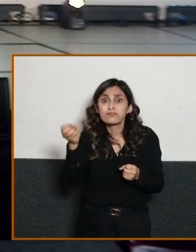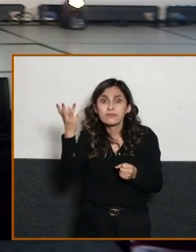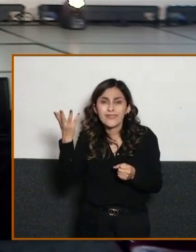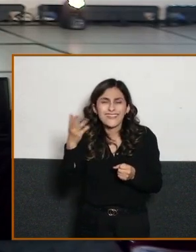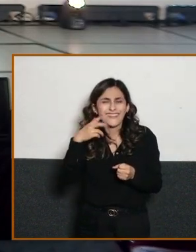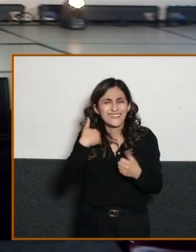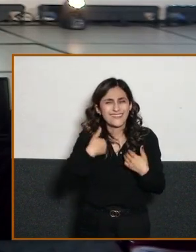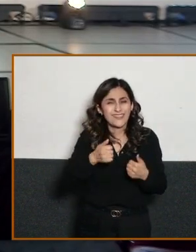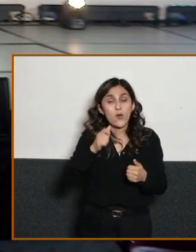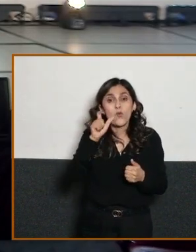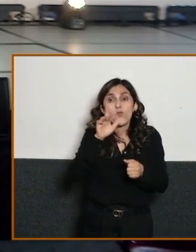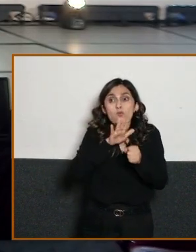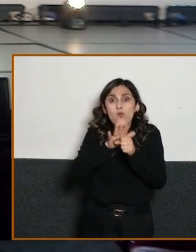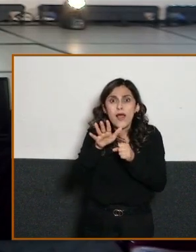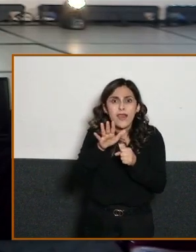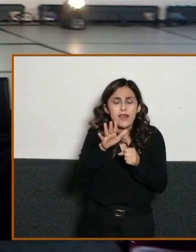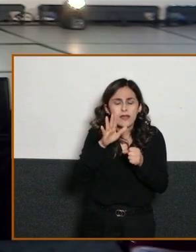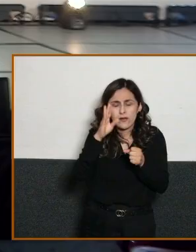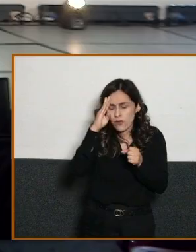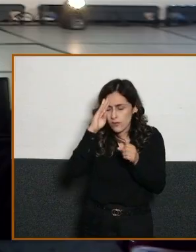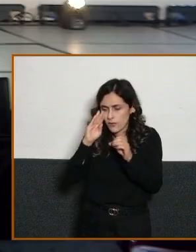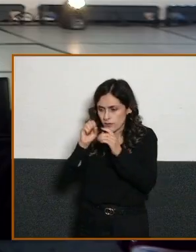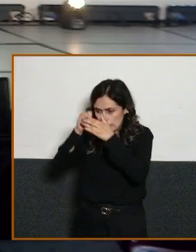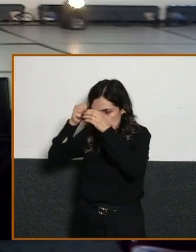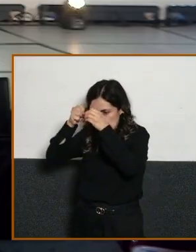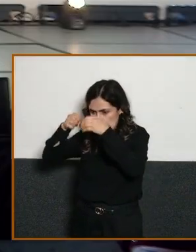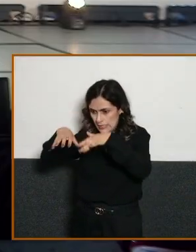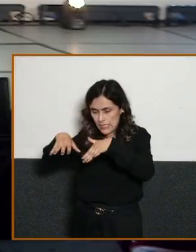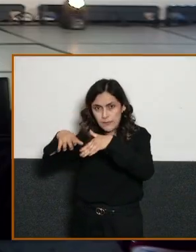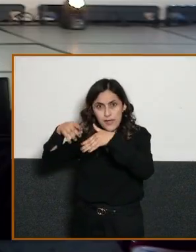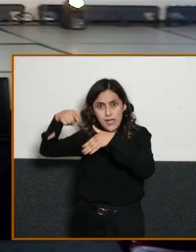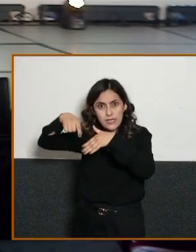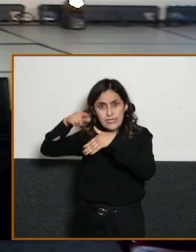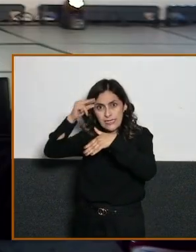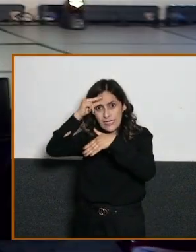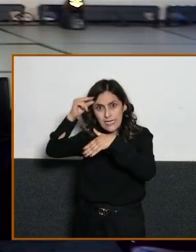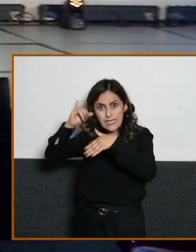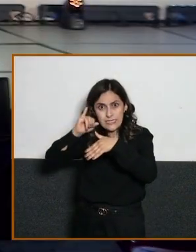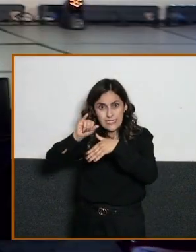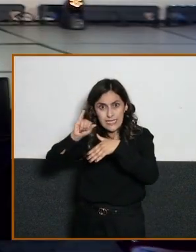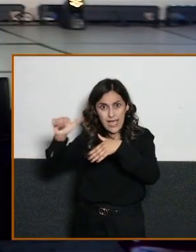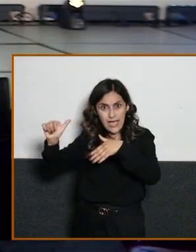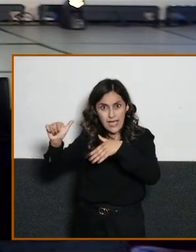se crea un sistema de inteligencia artificial que pueda crearles valor a ustedes.